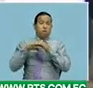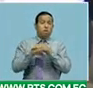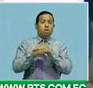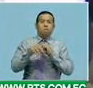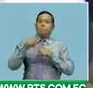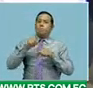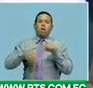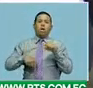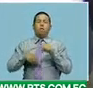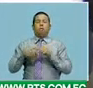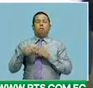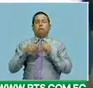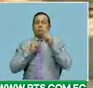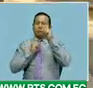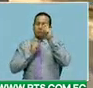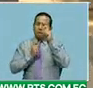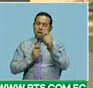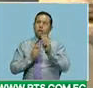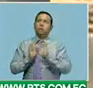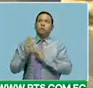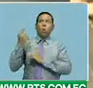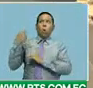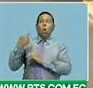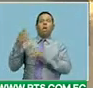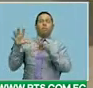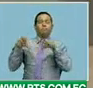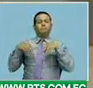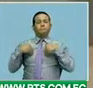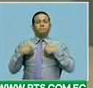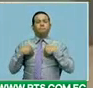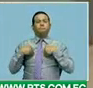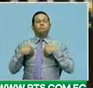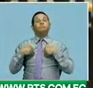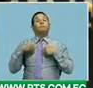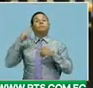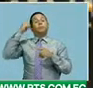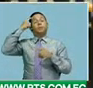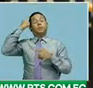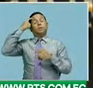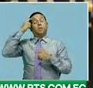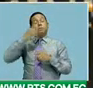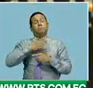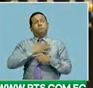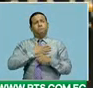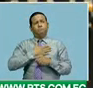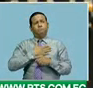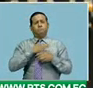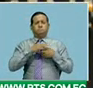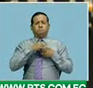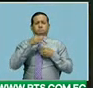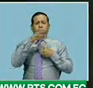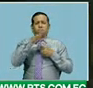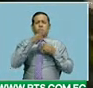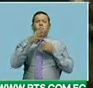las disposiciones, esperanzados en que la pandemia algún día pasará.